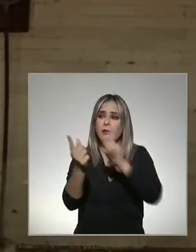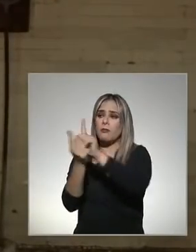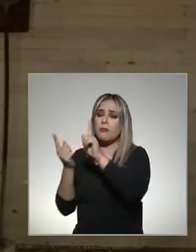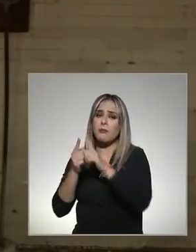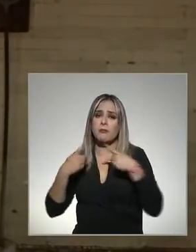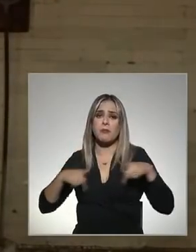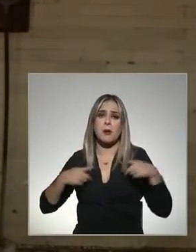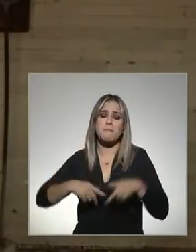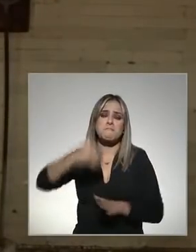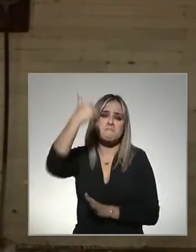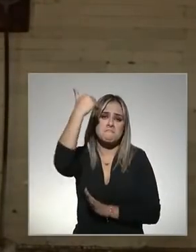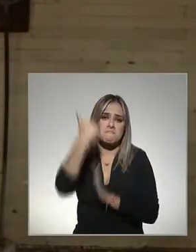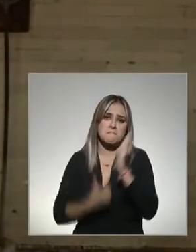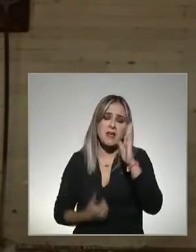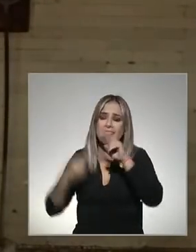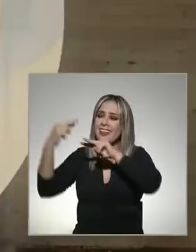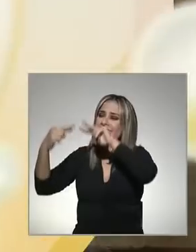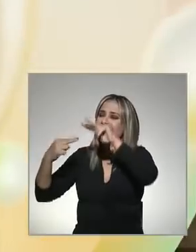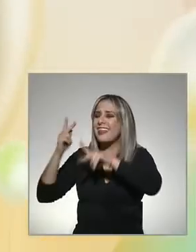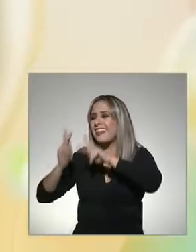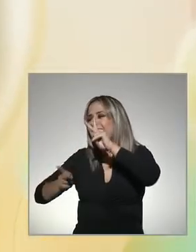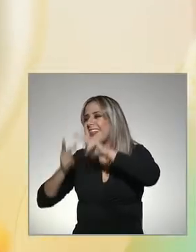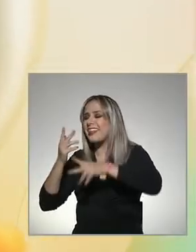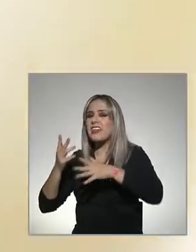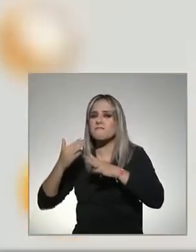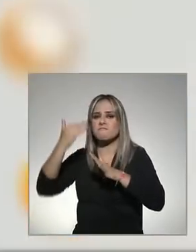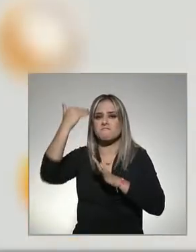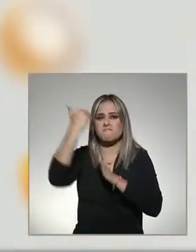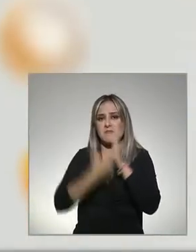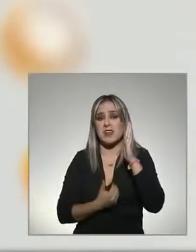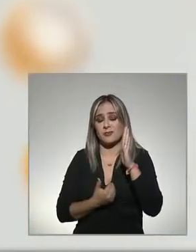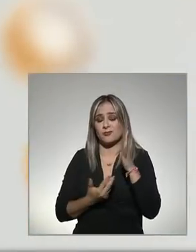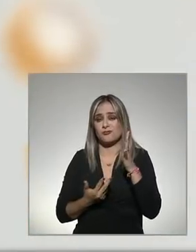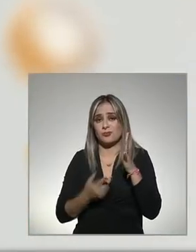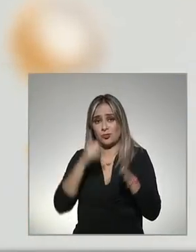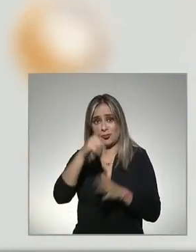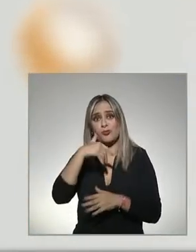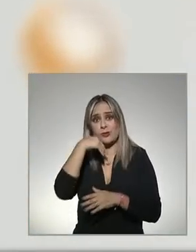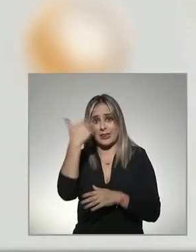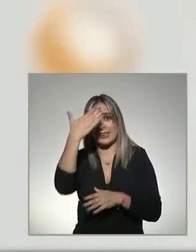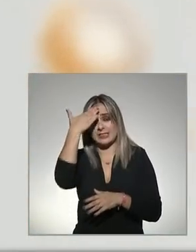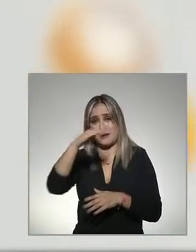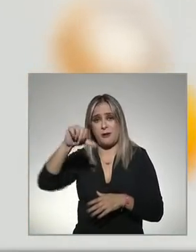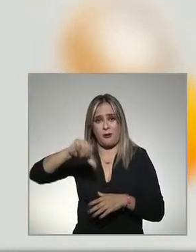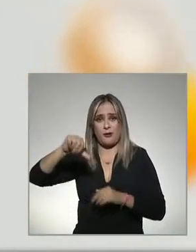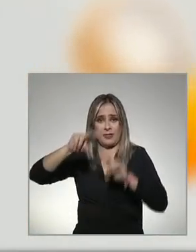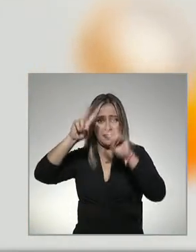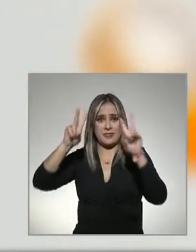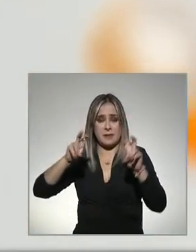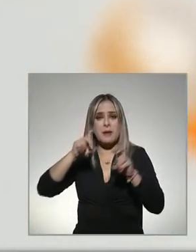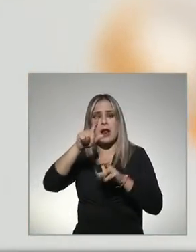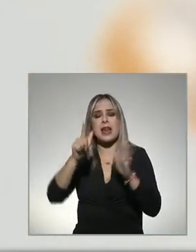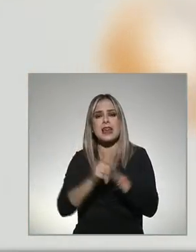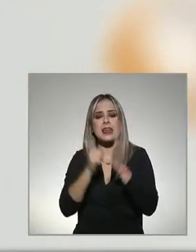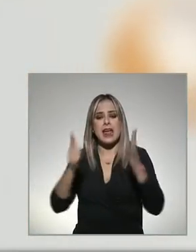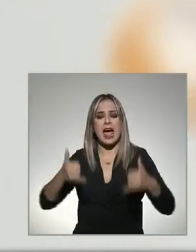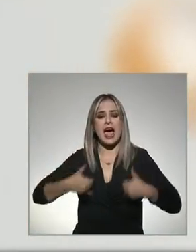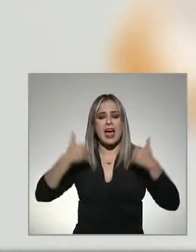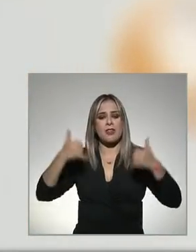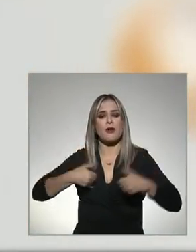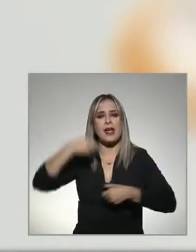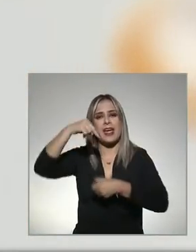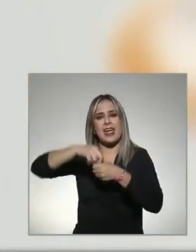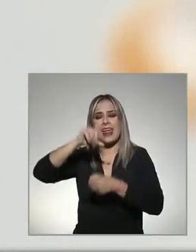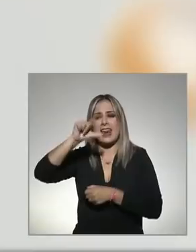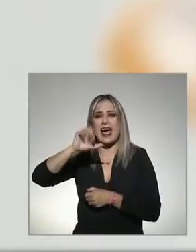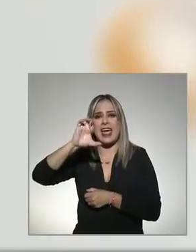socialmente y para mirarse a la cara. Si quieren ahondar más en este tema, les recomiendo el libro Adolescentes en la era de